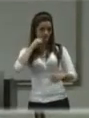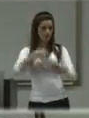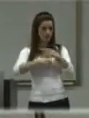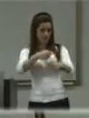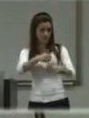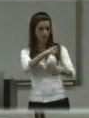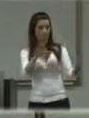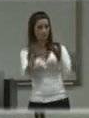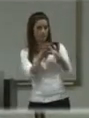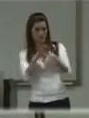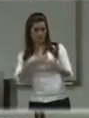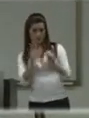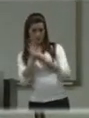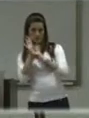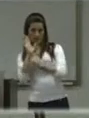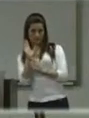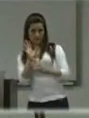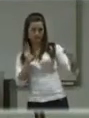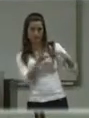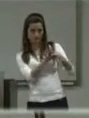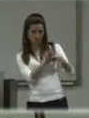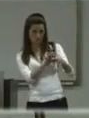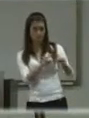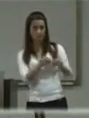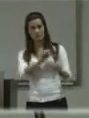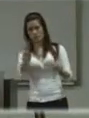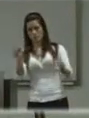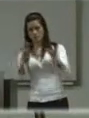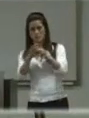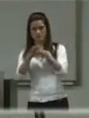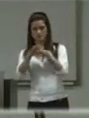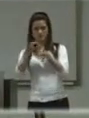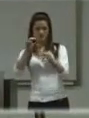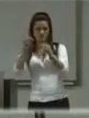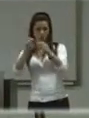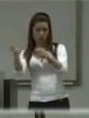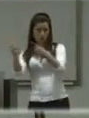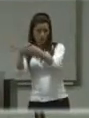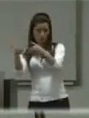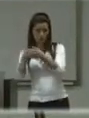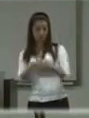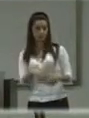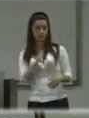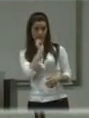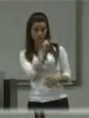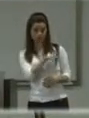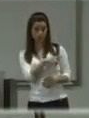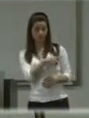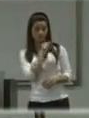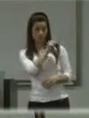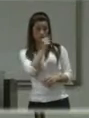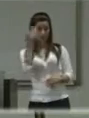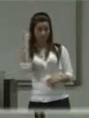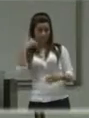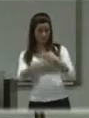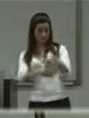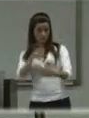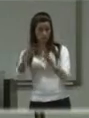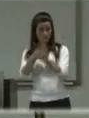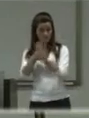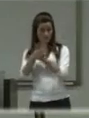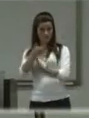con nosotros y con asam también tú fuiste al proceso que hicimos con el